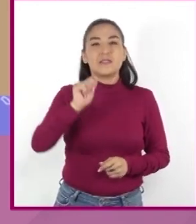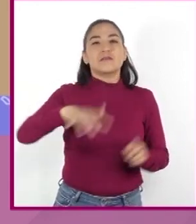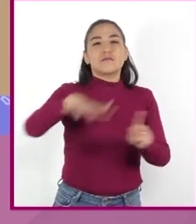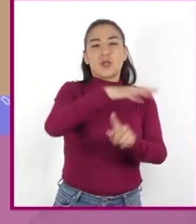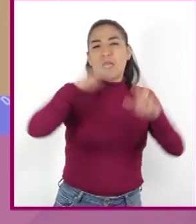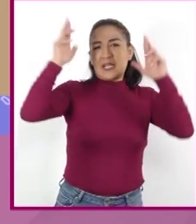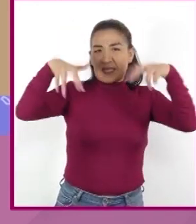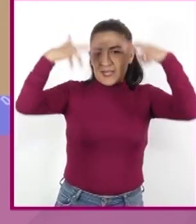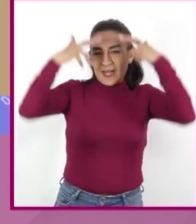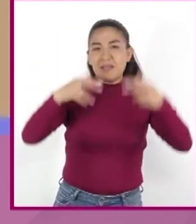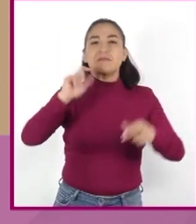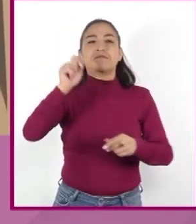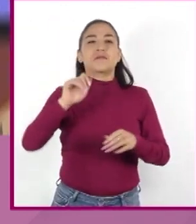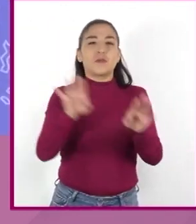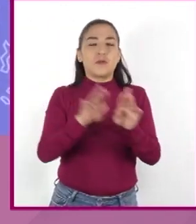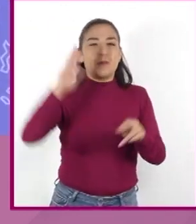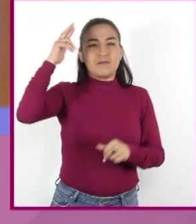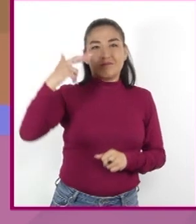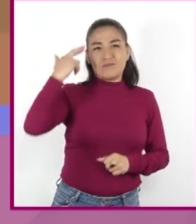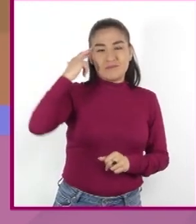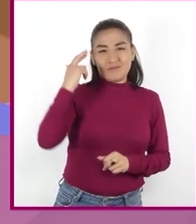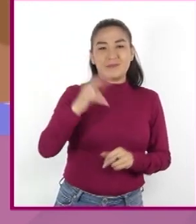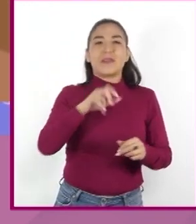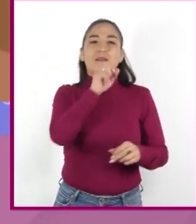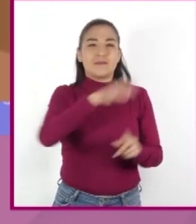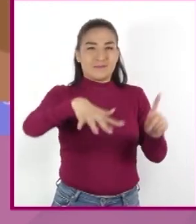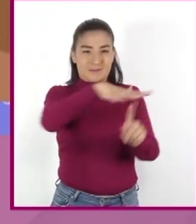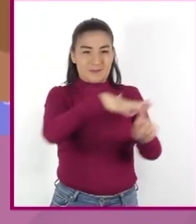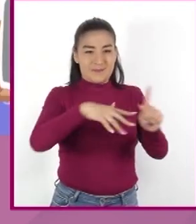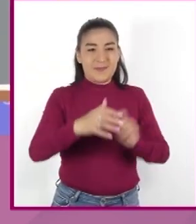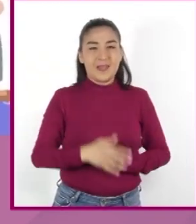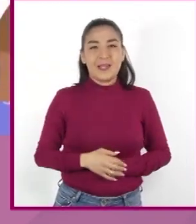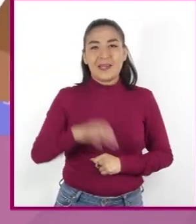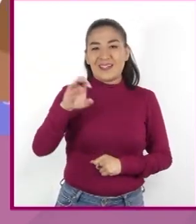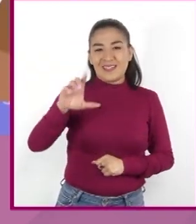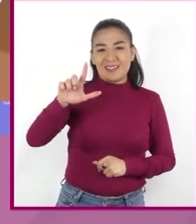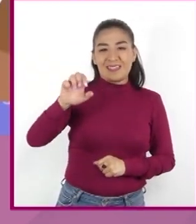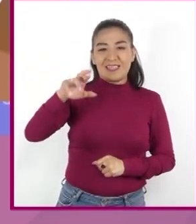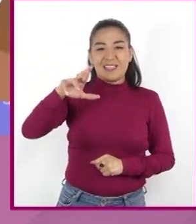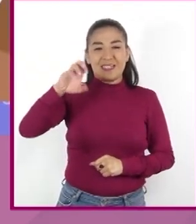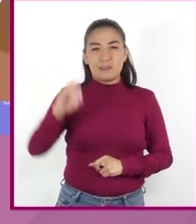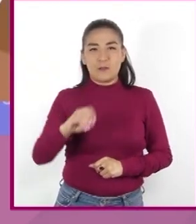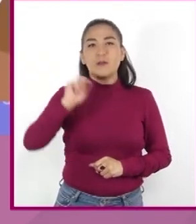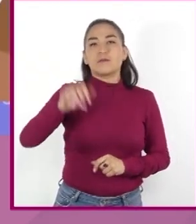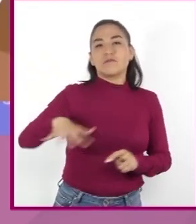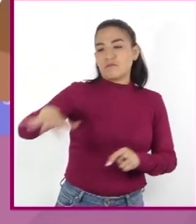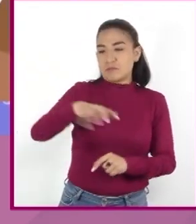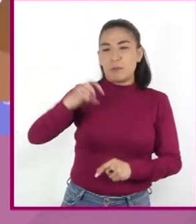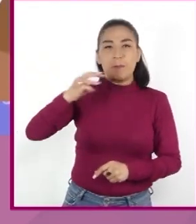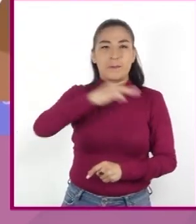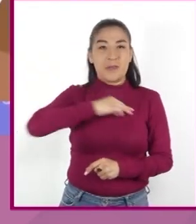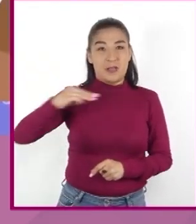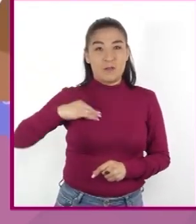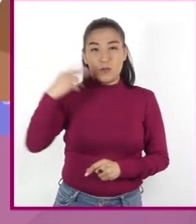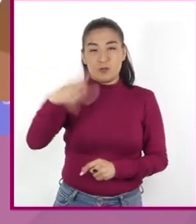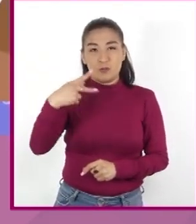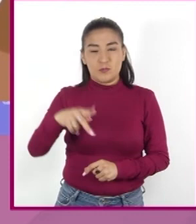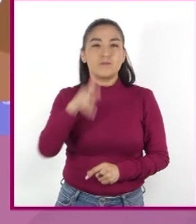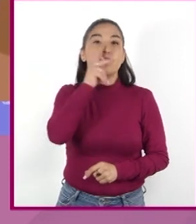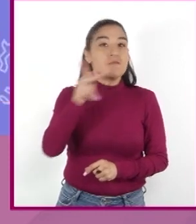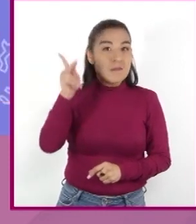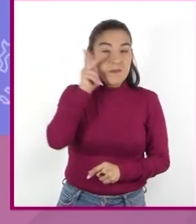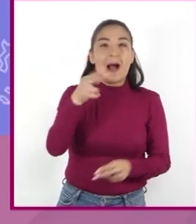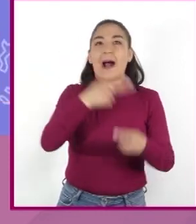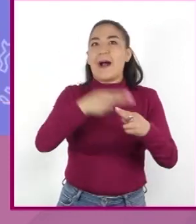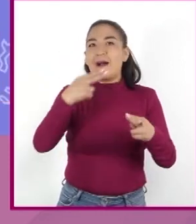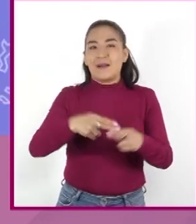condes, duques y caballeros. El clero, compuesto por los miembros de la iglesia desde los papas hasta los monjes.